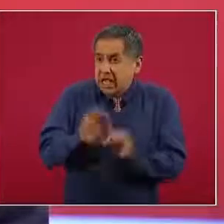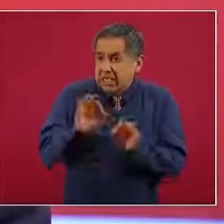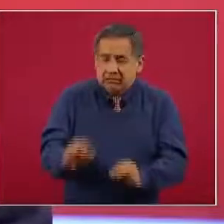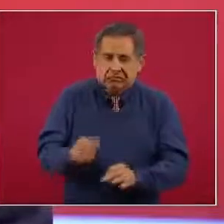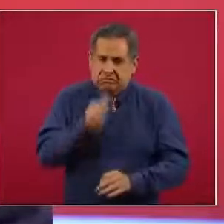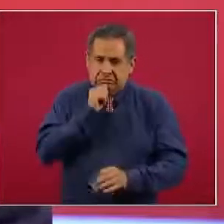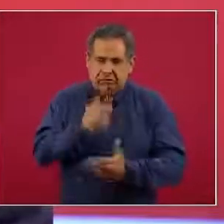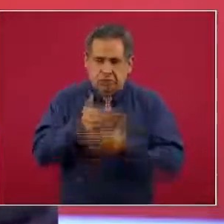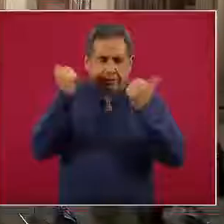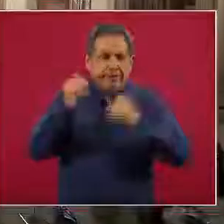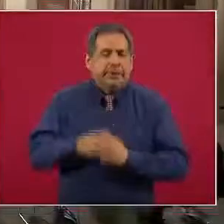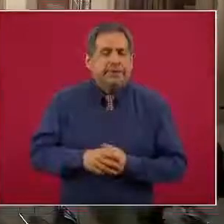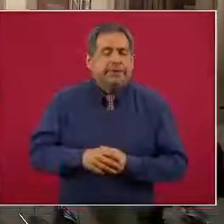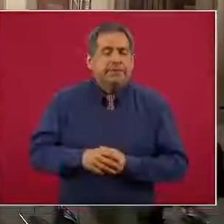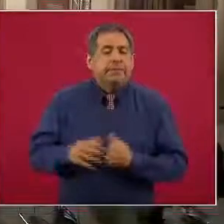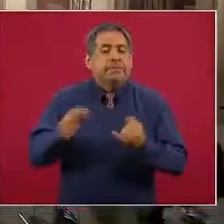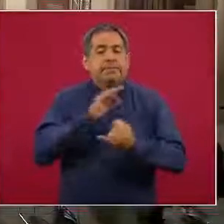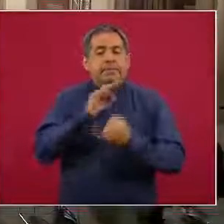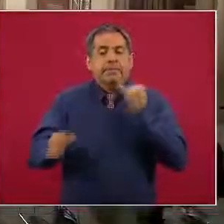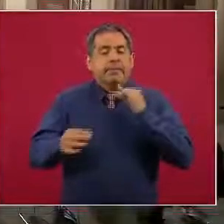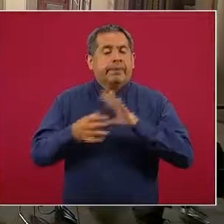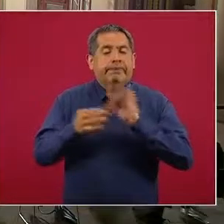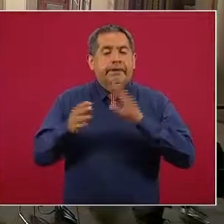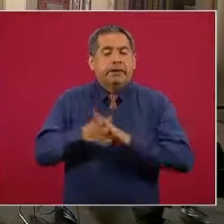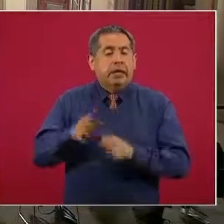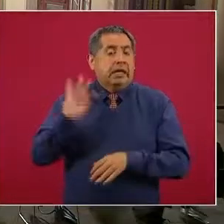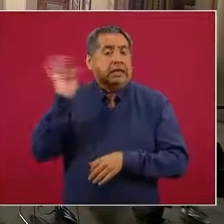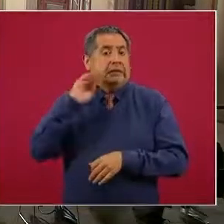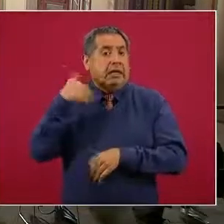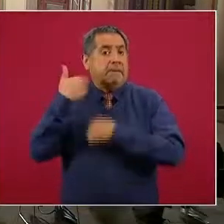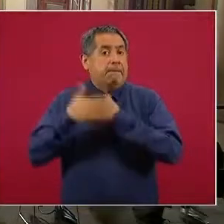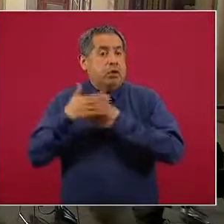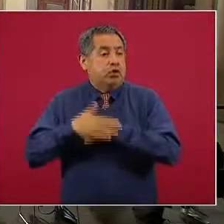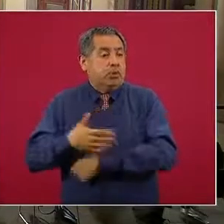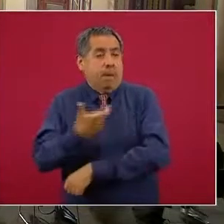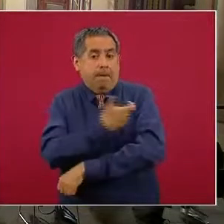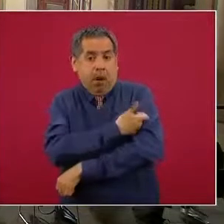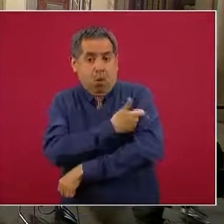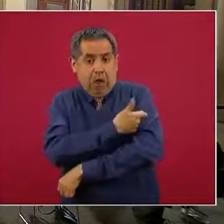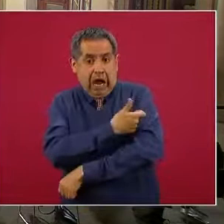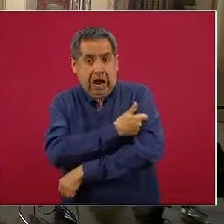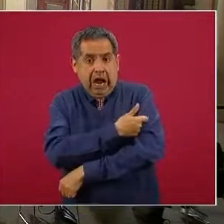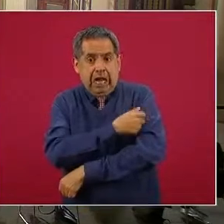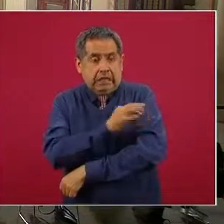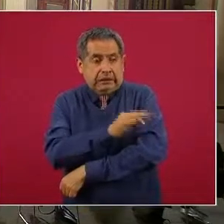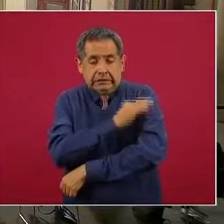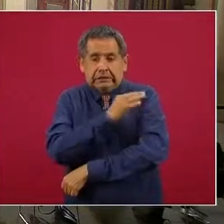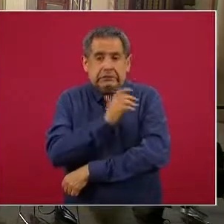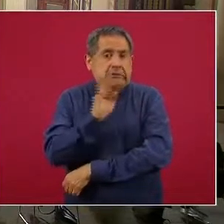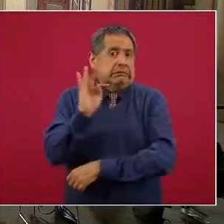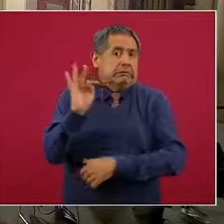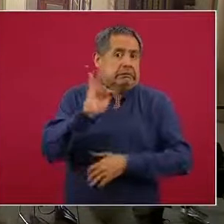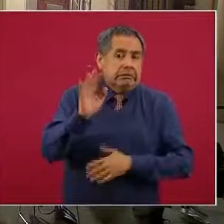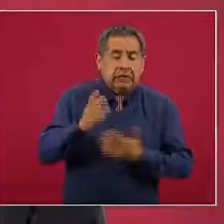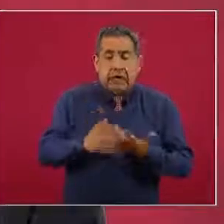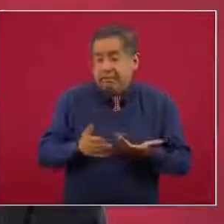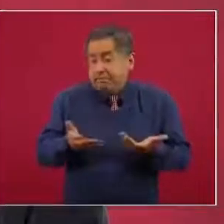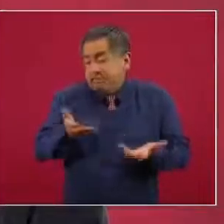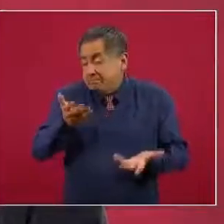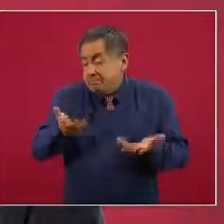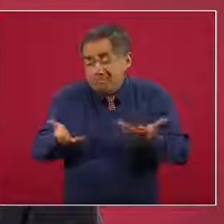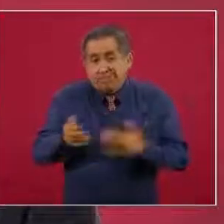escenario. Finalmente, la expectativa de tener una vacuna podría ser, si es que las